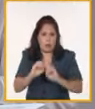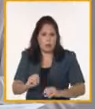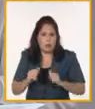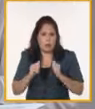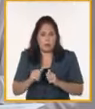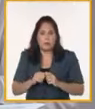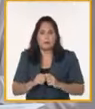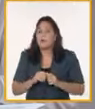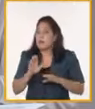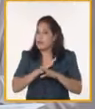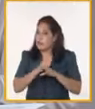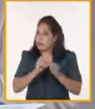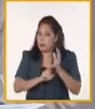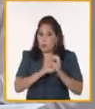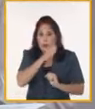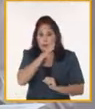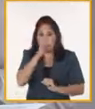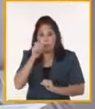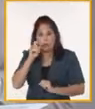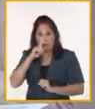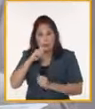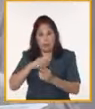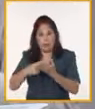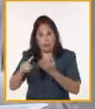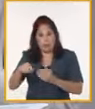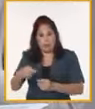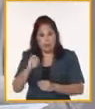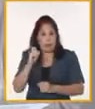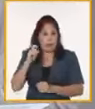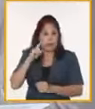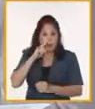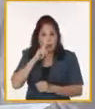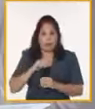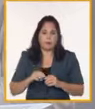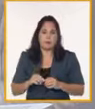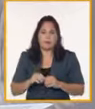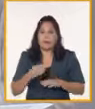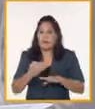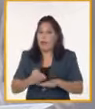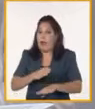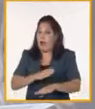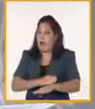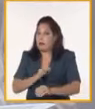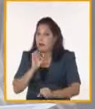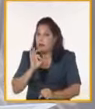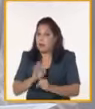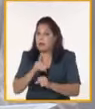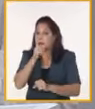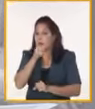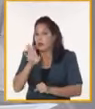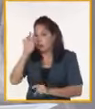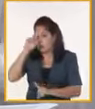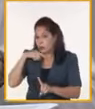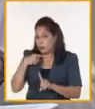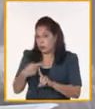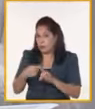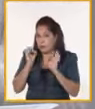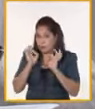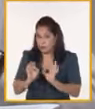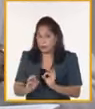pasado por varias provincias y deben terminar la semana que viene Siempre antes de la puesta en vigor de las normas estos